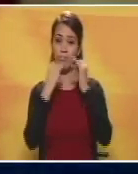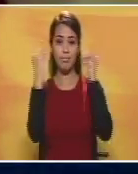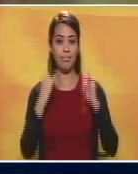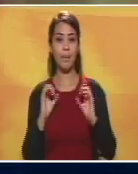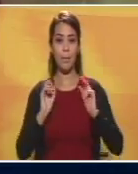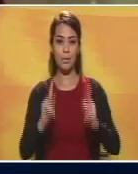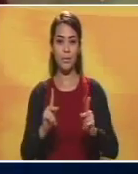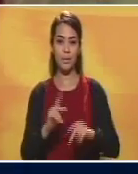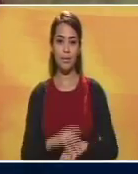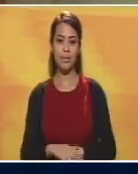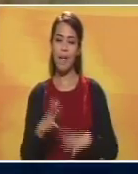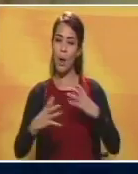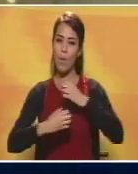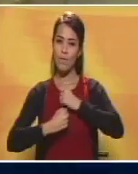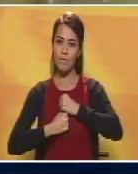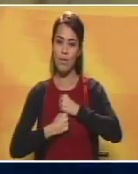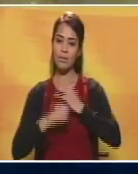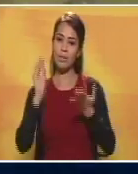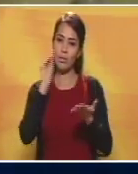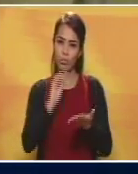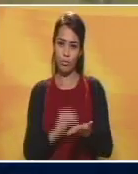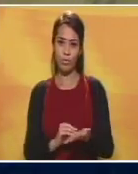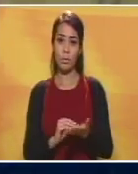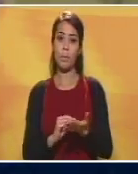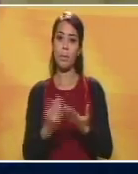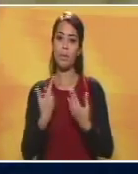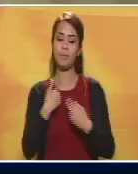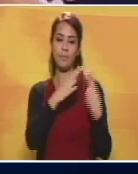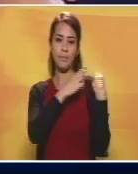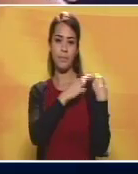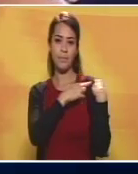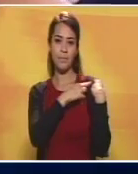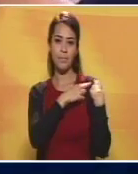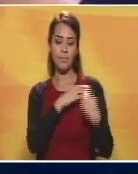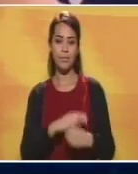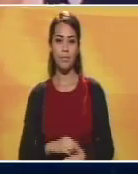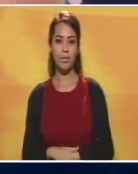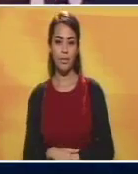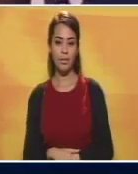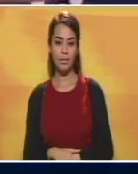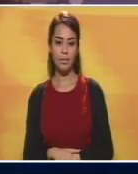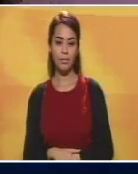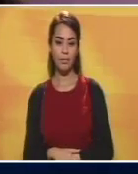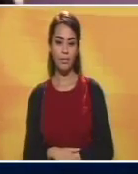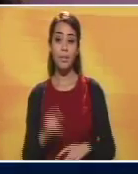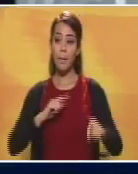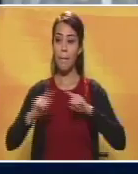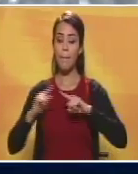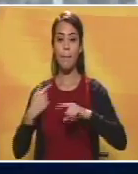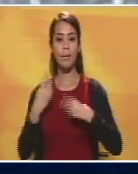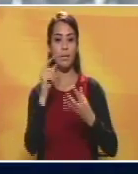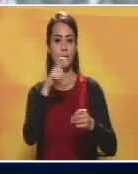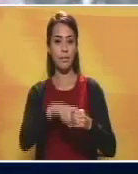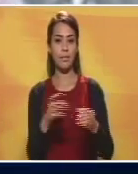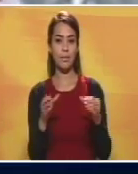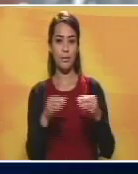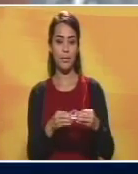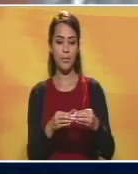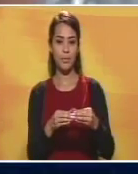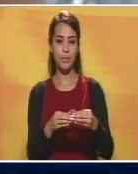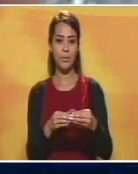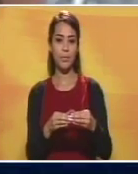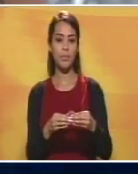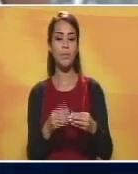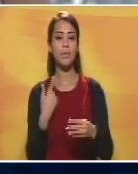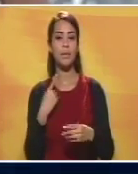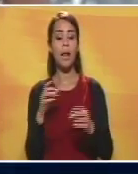oportunidad y por la confianza, una vez más, que han depositado en mí desde el punto de vista gerencial para formar parte de esta nueva estructura, para formar parte